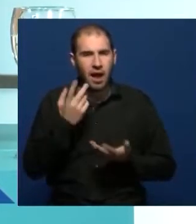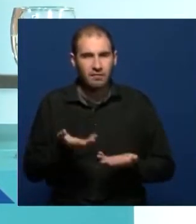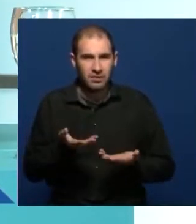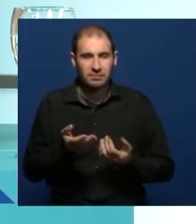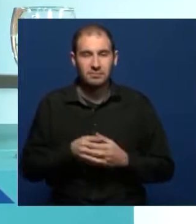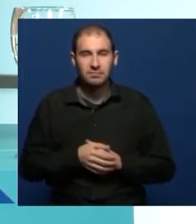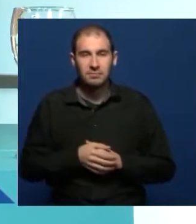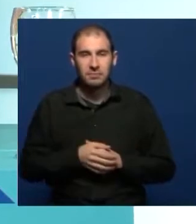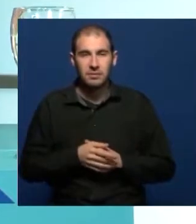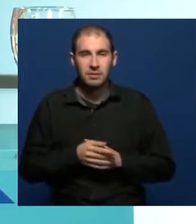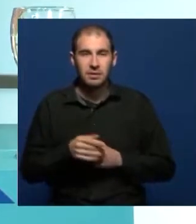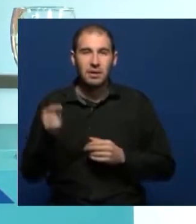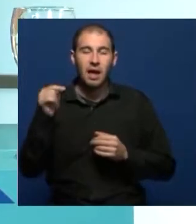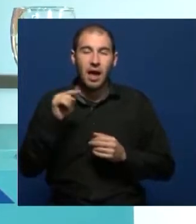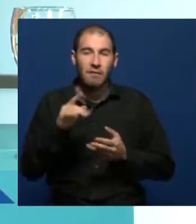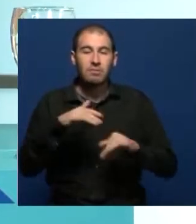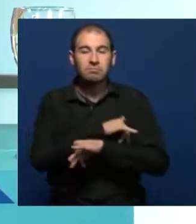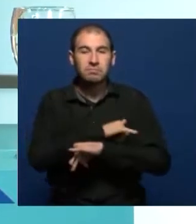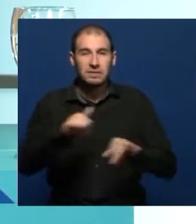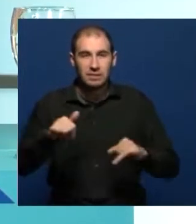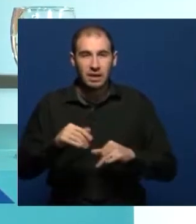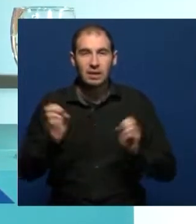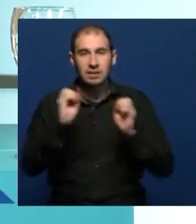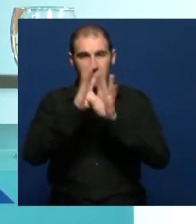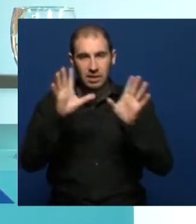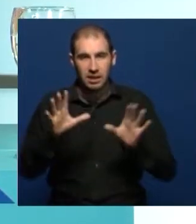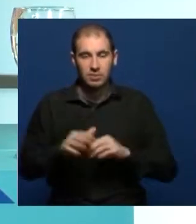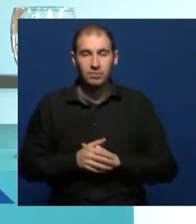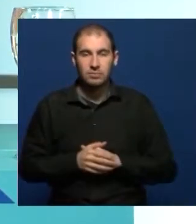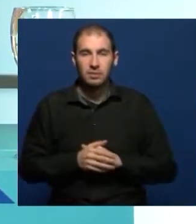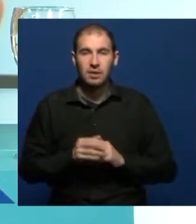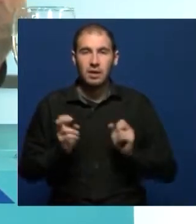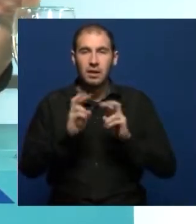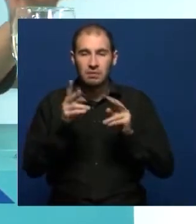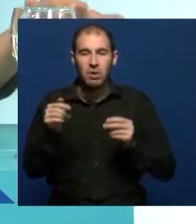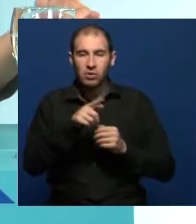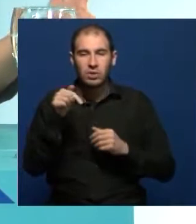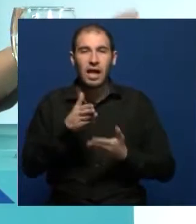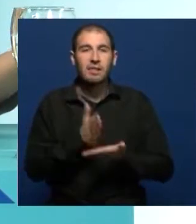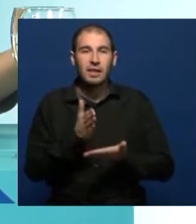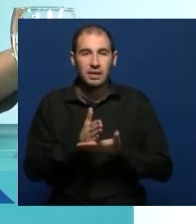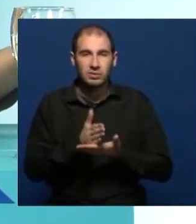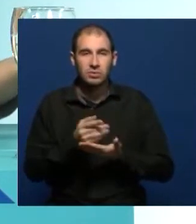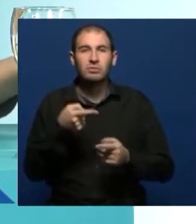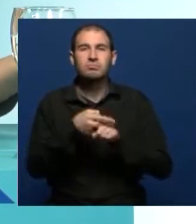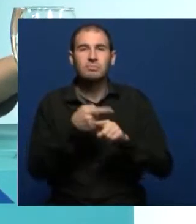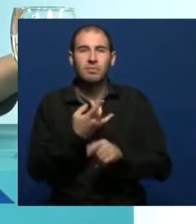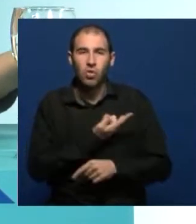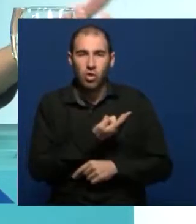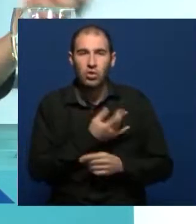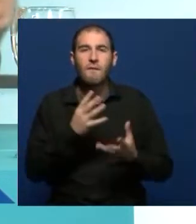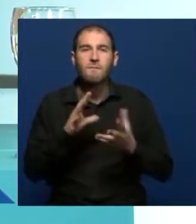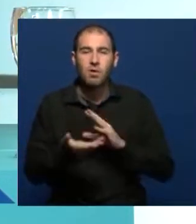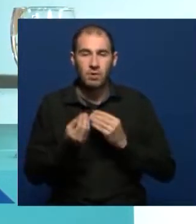vamos a intentar dar un mensaje claro sobre aquello a lo que tenemos derecho y dónde exigirlo y